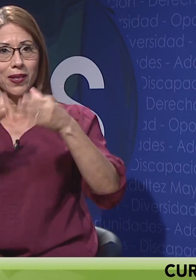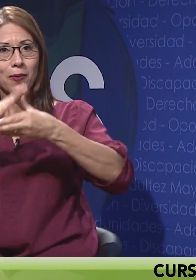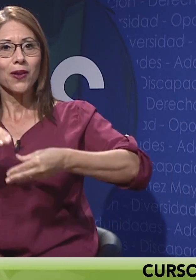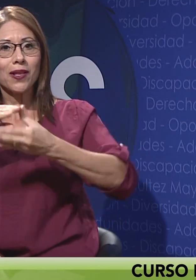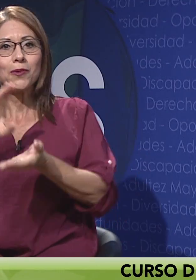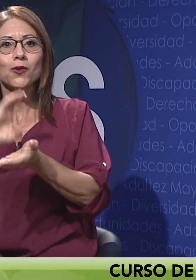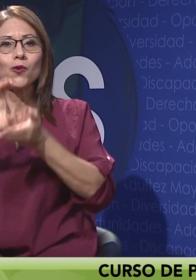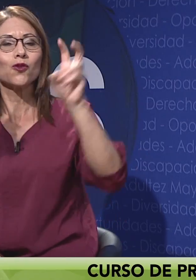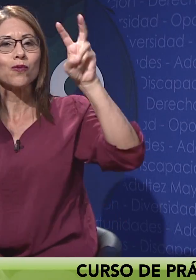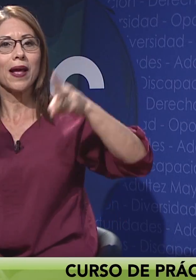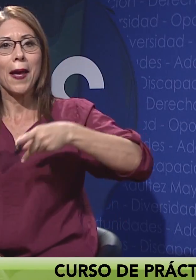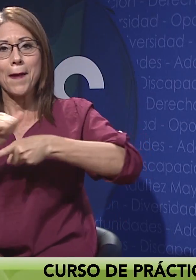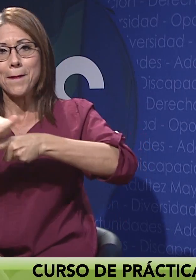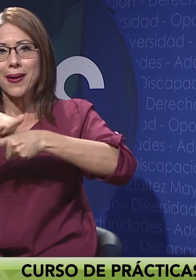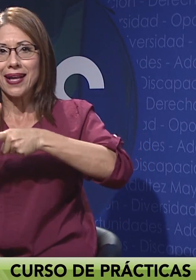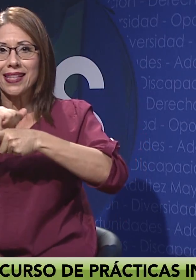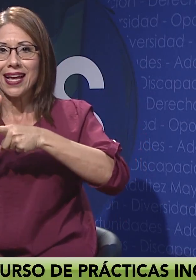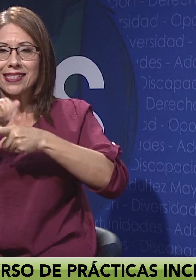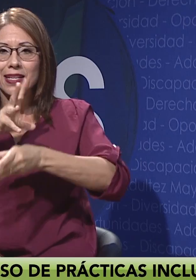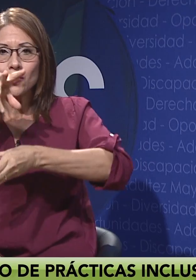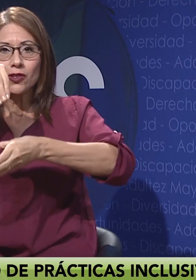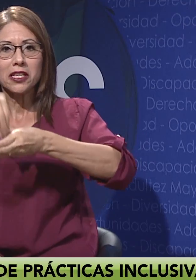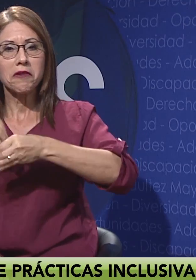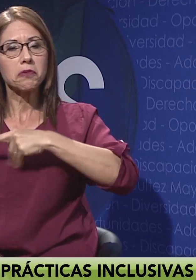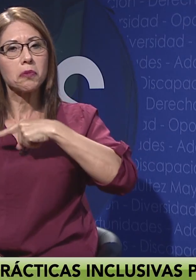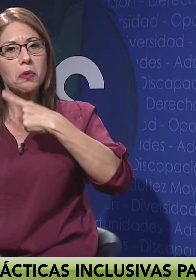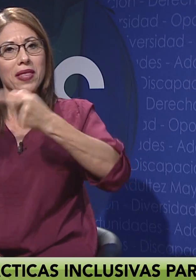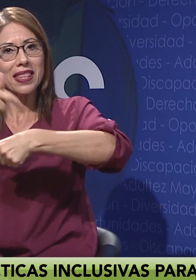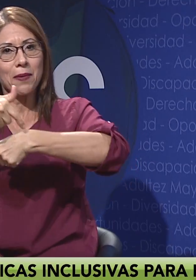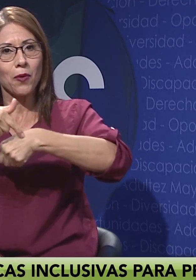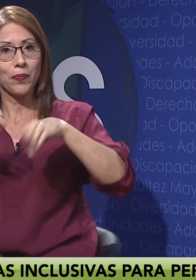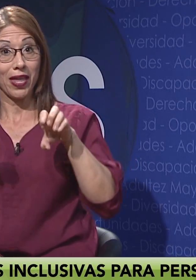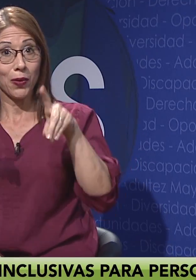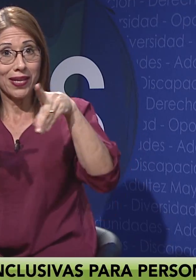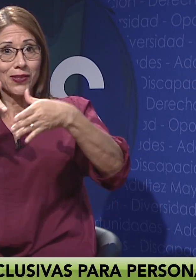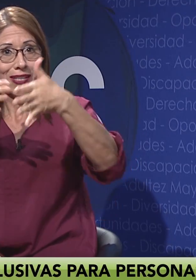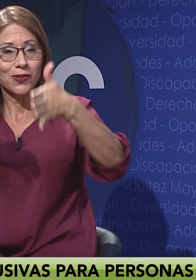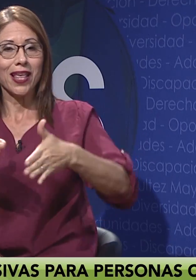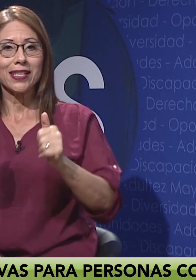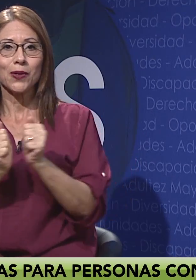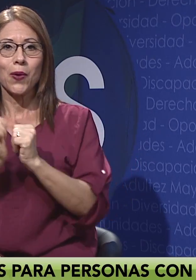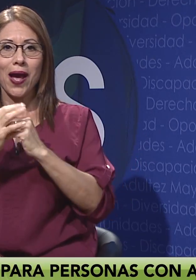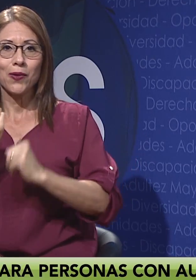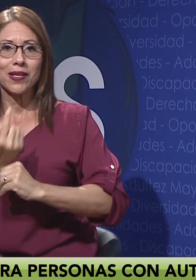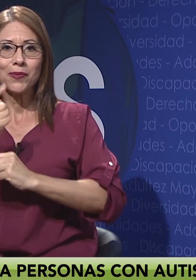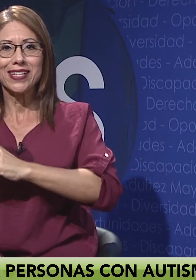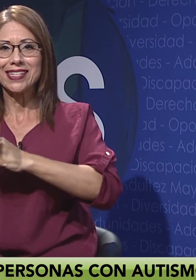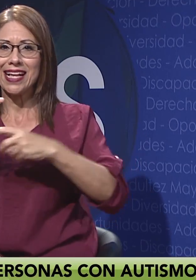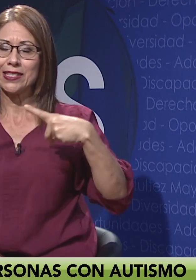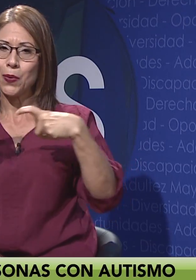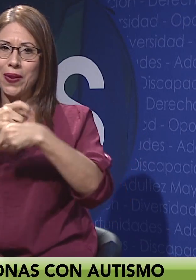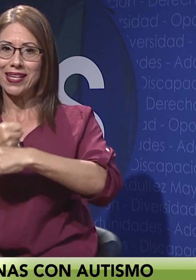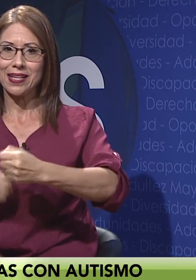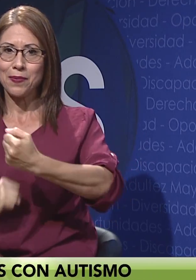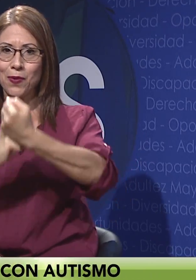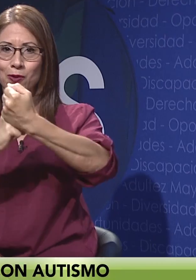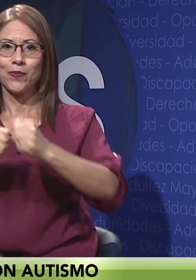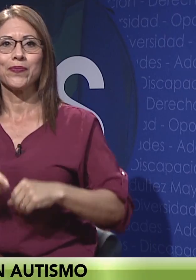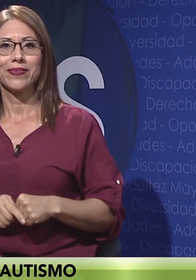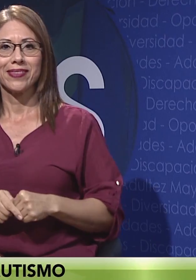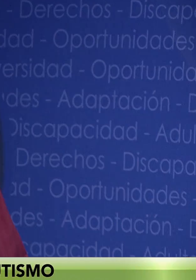curso Prácticas Inclusivas que han superado la prueba del tiempo, la educación de estudiantes con autismo y necesidades complejas de apoyo.